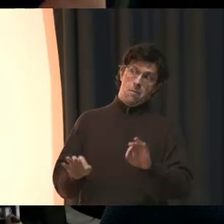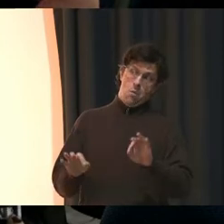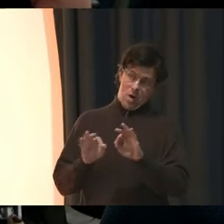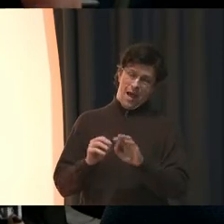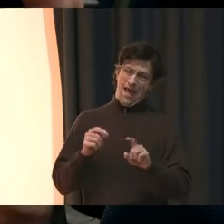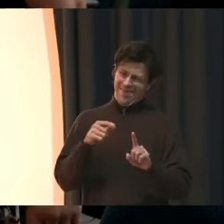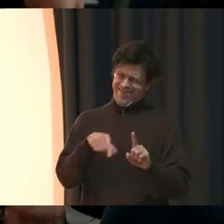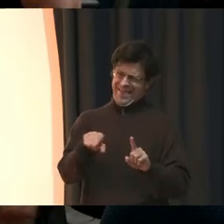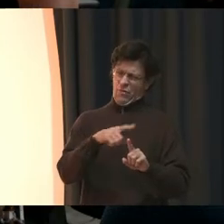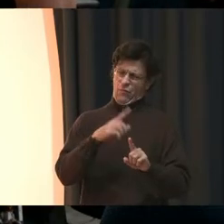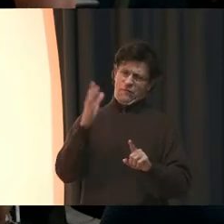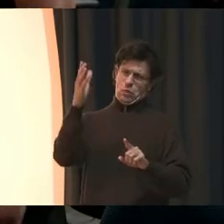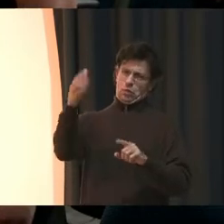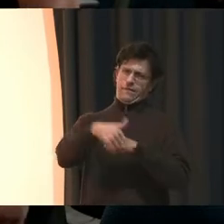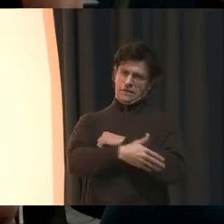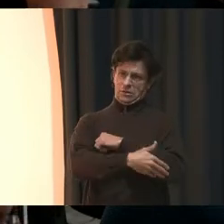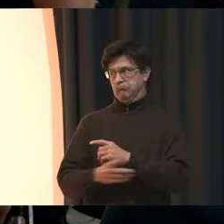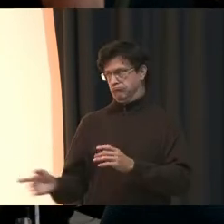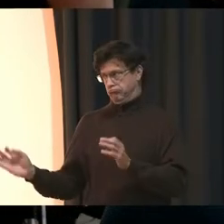el futuro de este país.